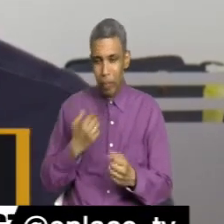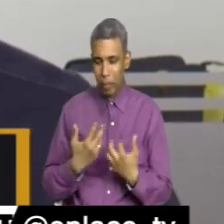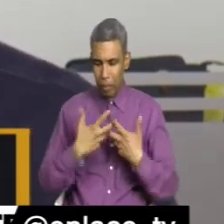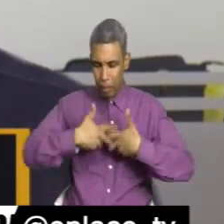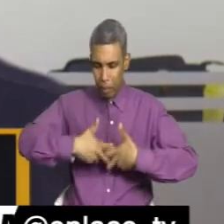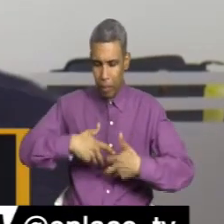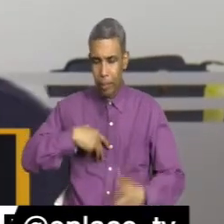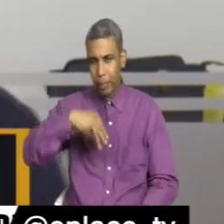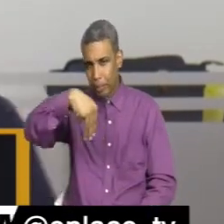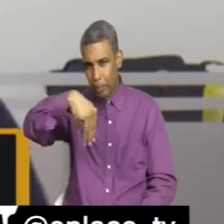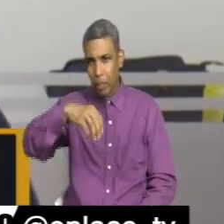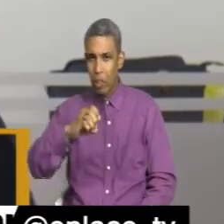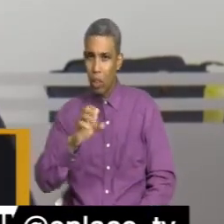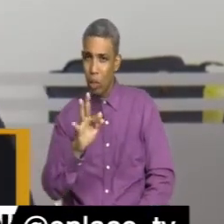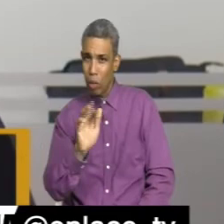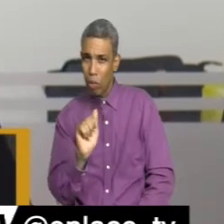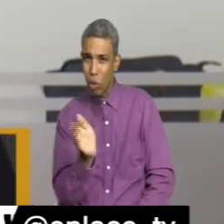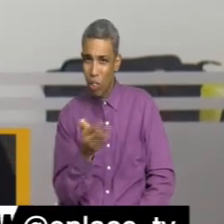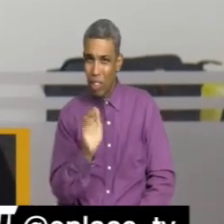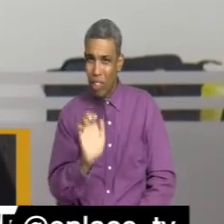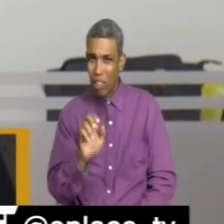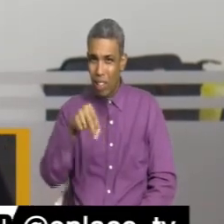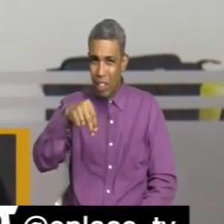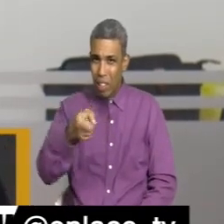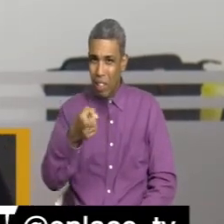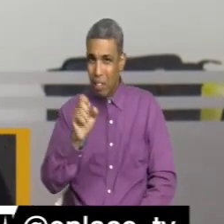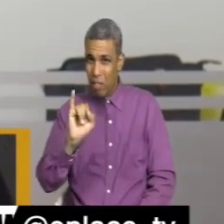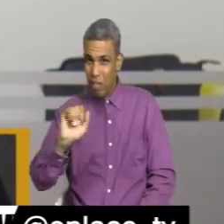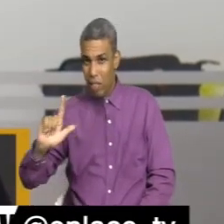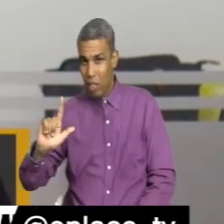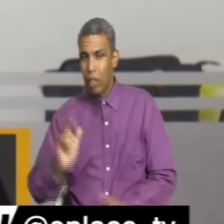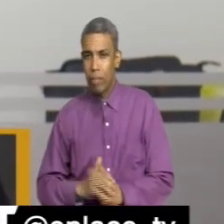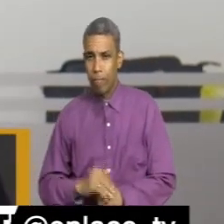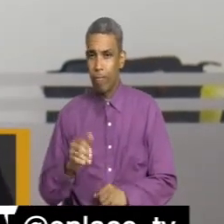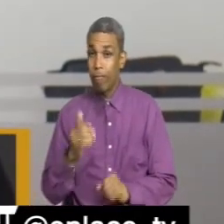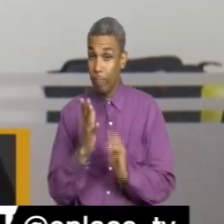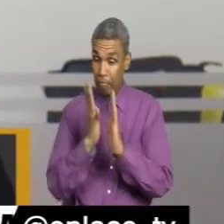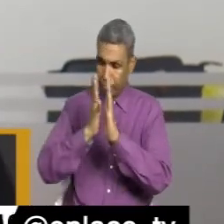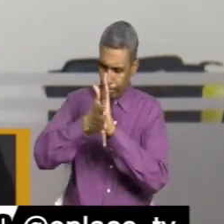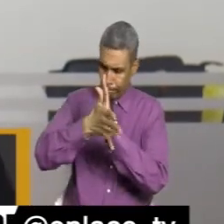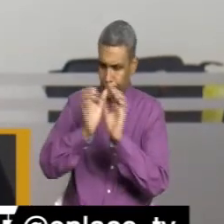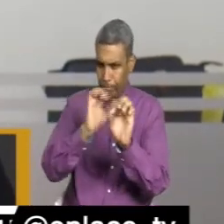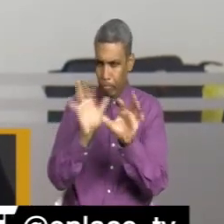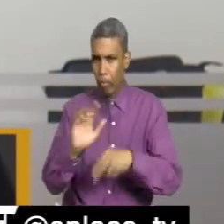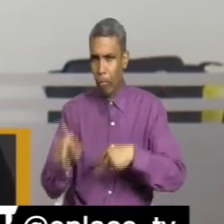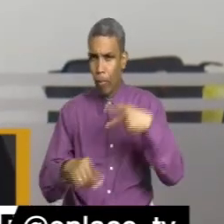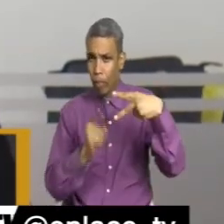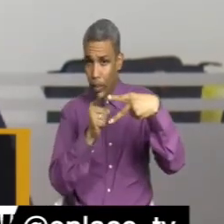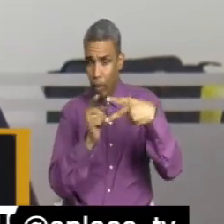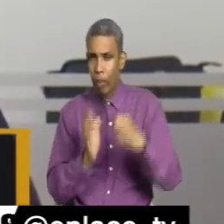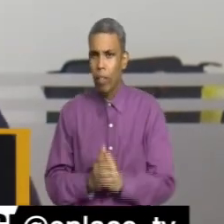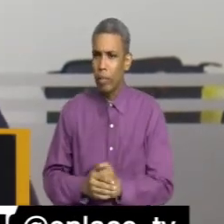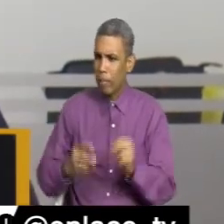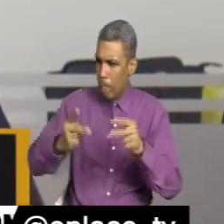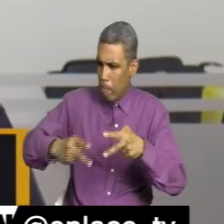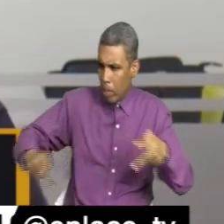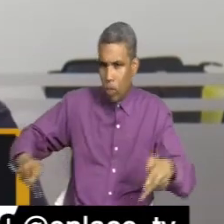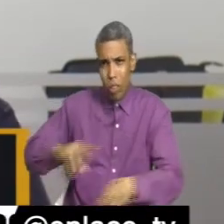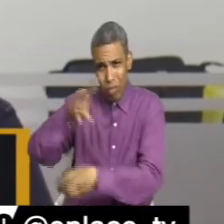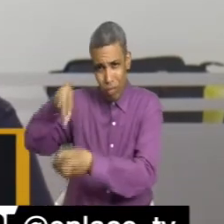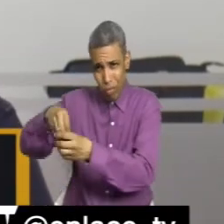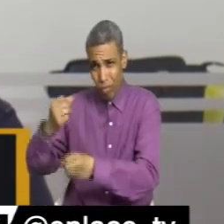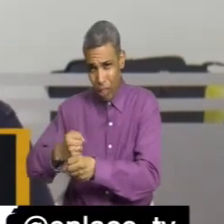Mota Engil, yo quisiera precisar dos cosas. Frente a los trabajadores, hasta el último día que los